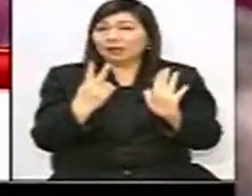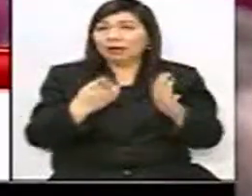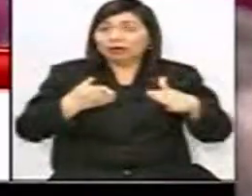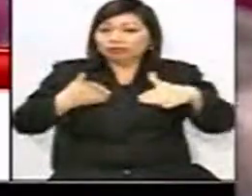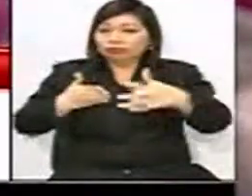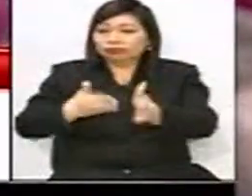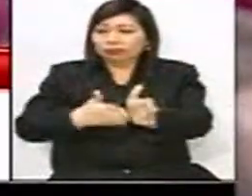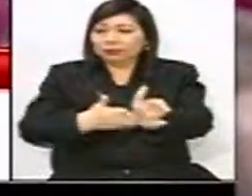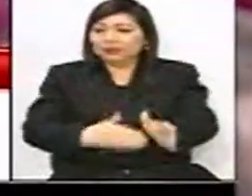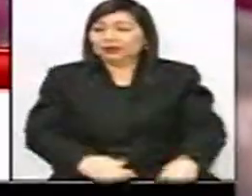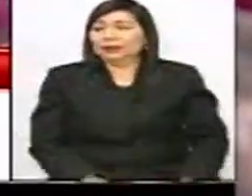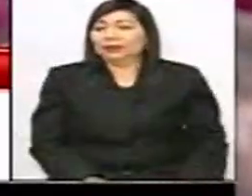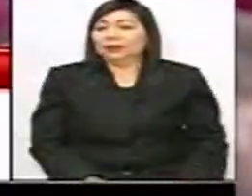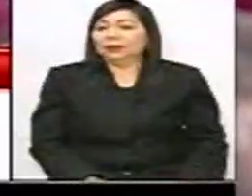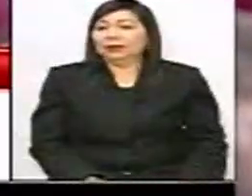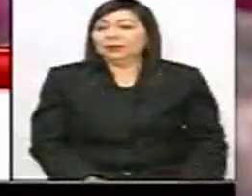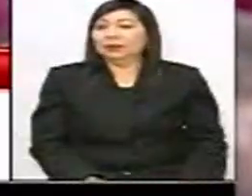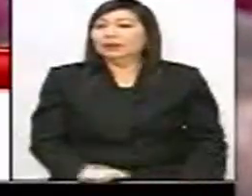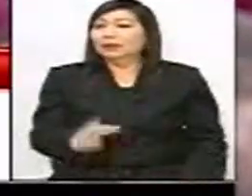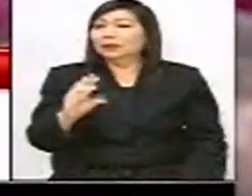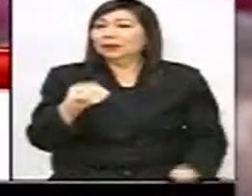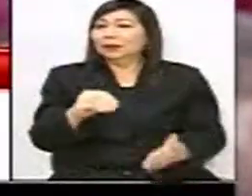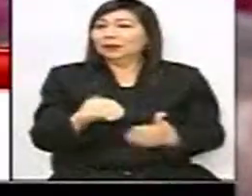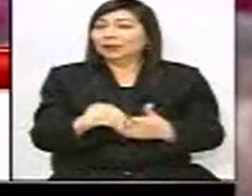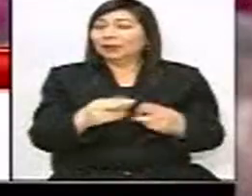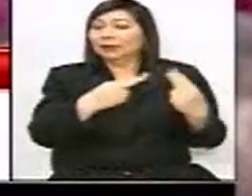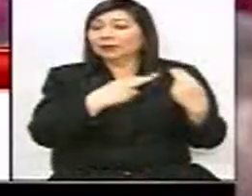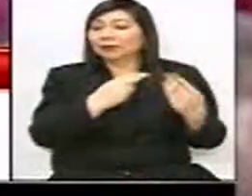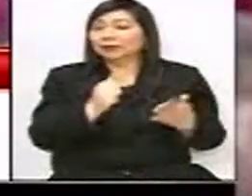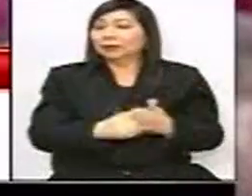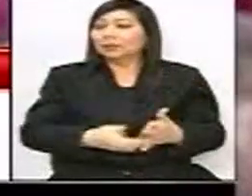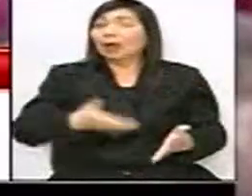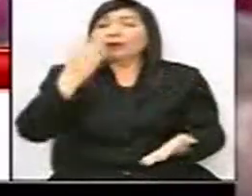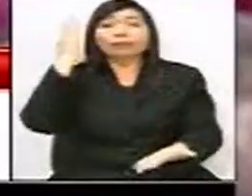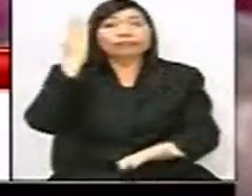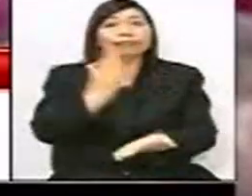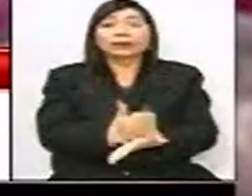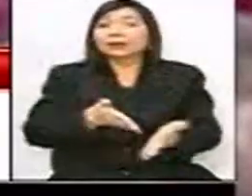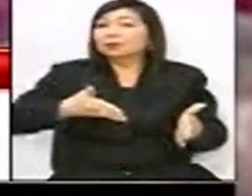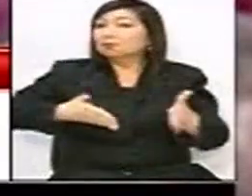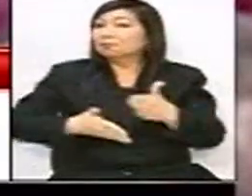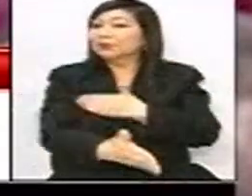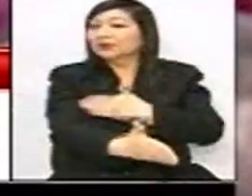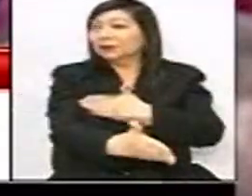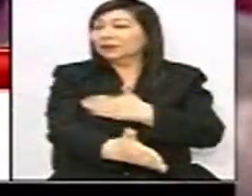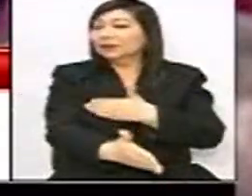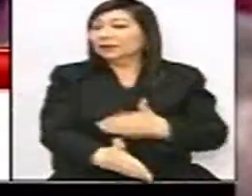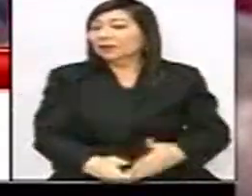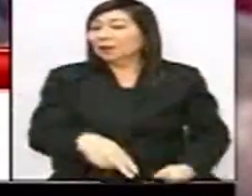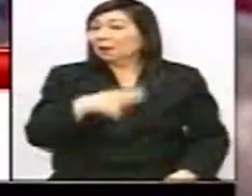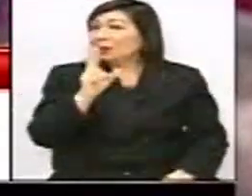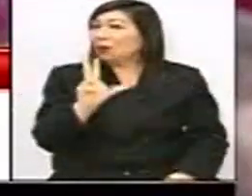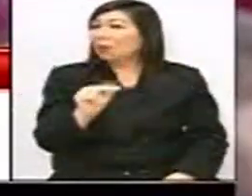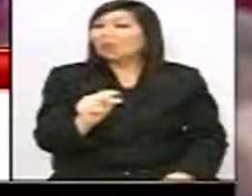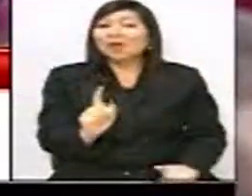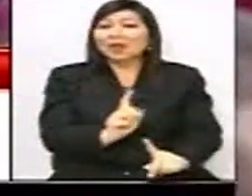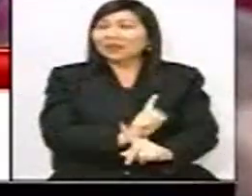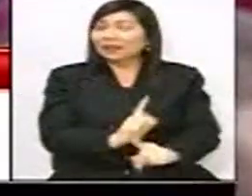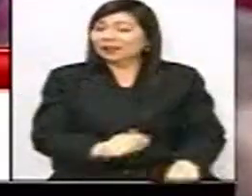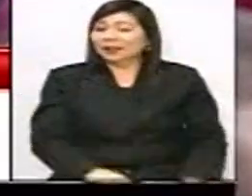haciendo cola para pagar peaje y la compañía tiene la obligación de levantar la tranca y dejarlo pasar. ¿En el Perú? No,